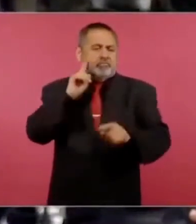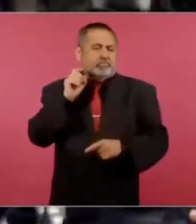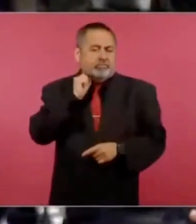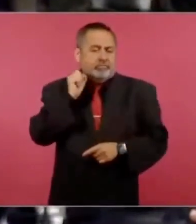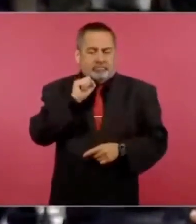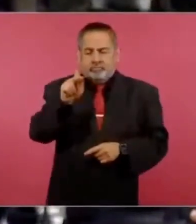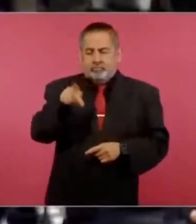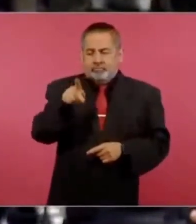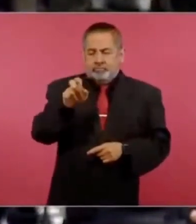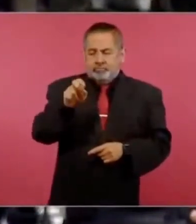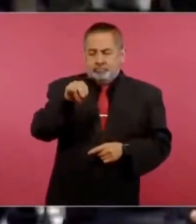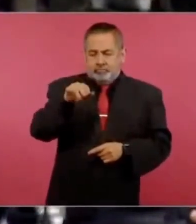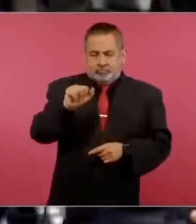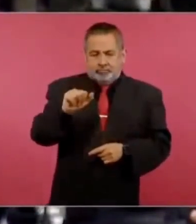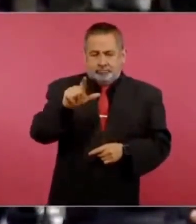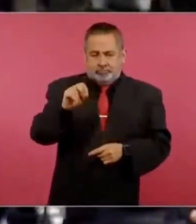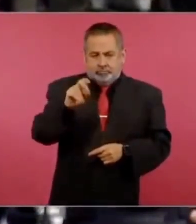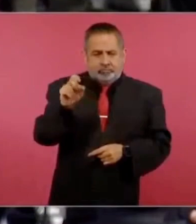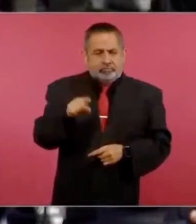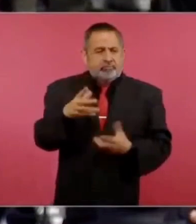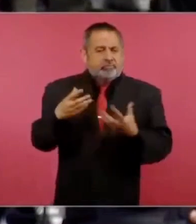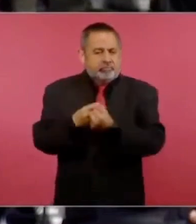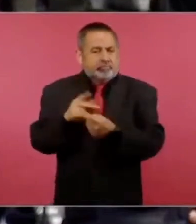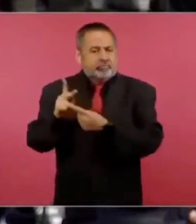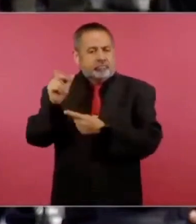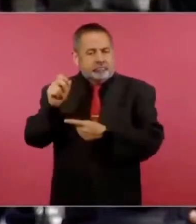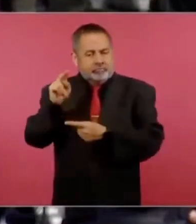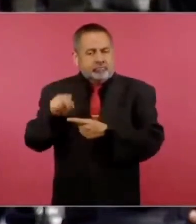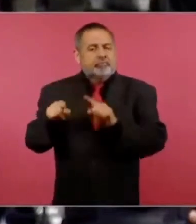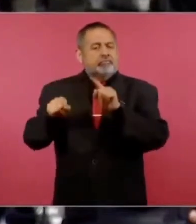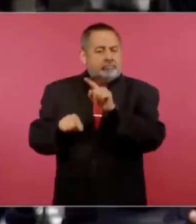López Rabadán, por parte del grupo parlamentario del PAN,